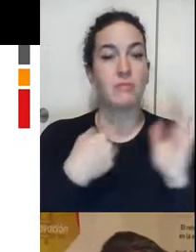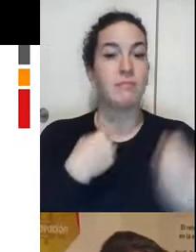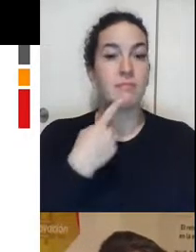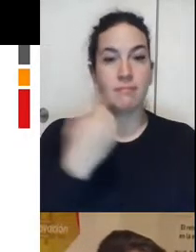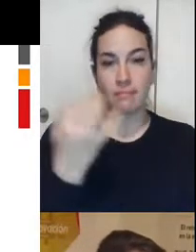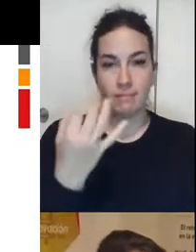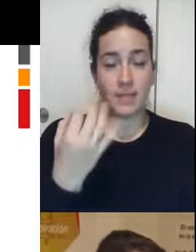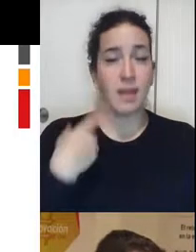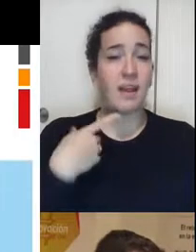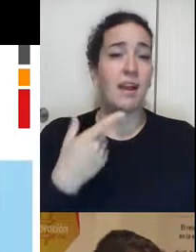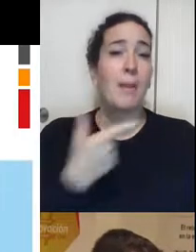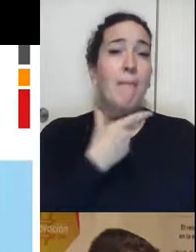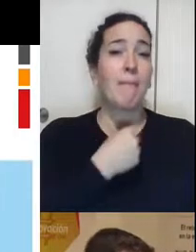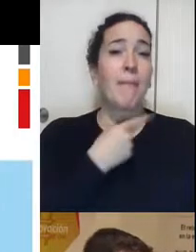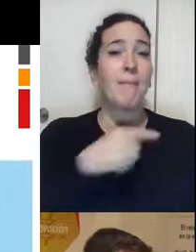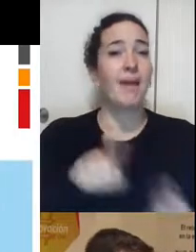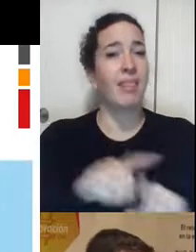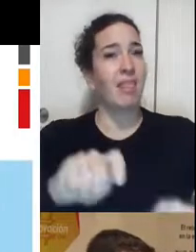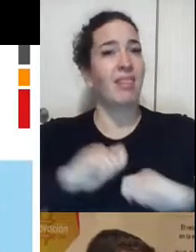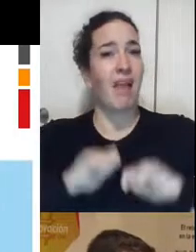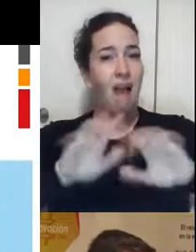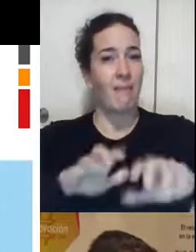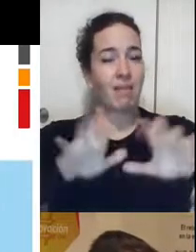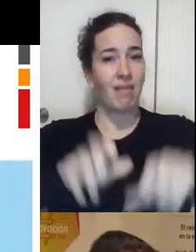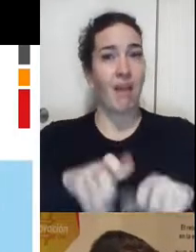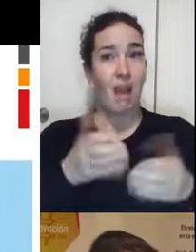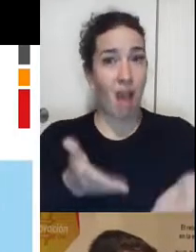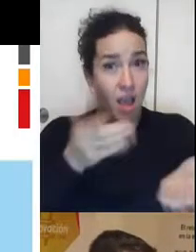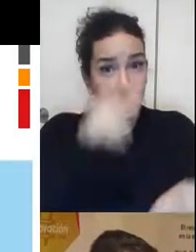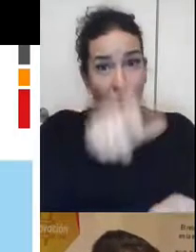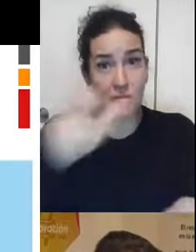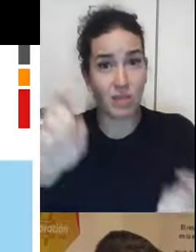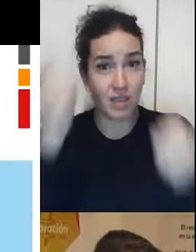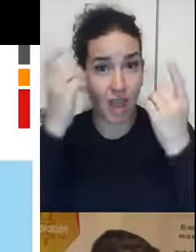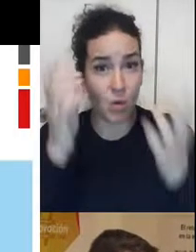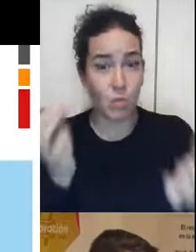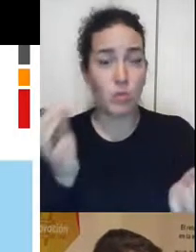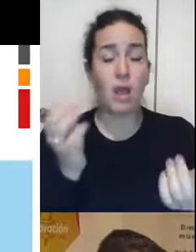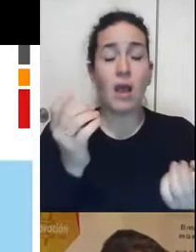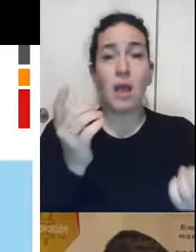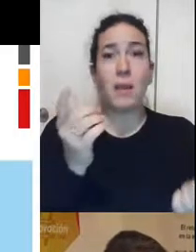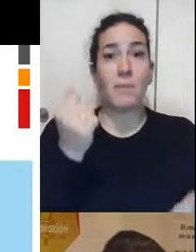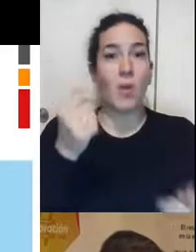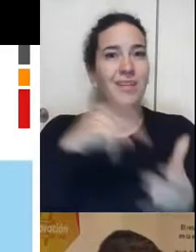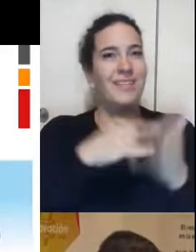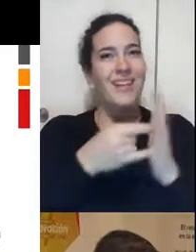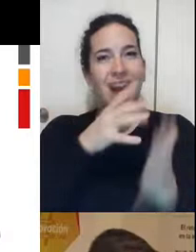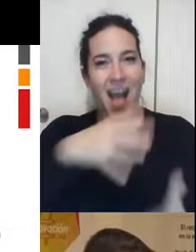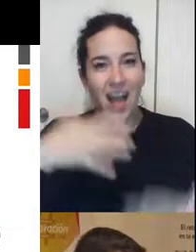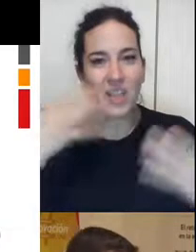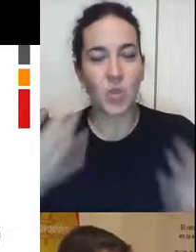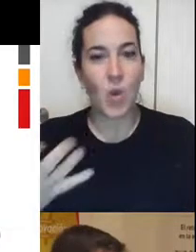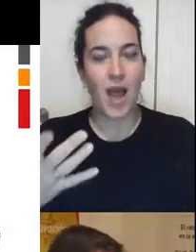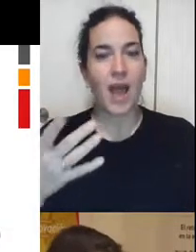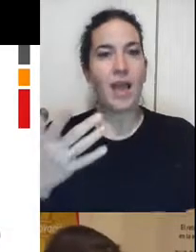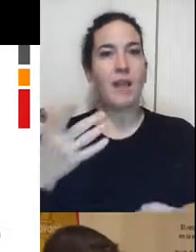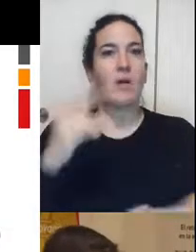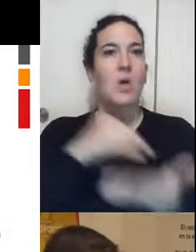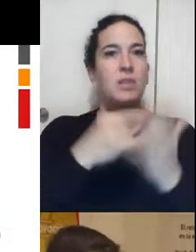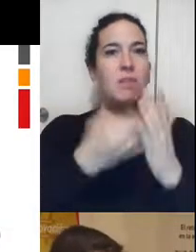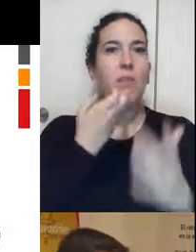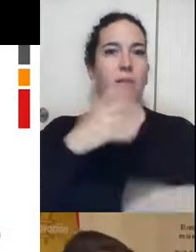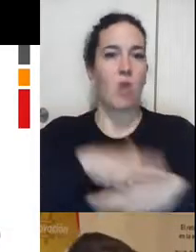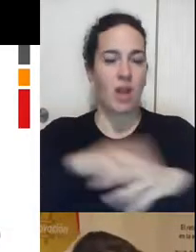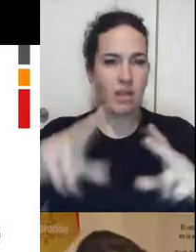el meme es una herramienta de aprendizaje que ayuda a los estudiantes mediante una técnica actual que inserta los sistemas de comunicación habituales, las redes sociales, entre